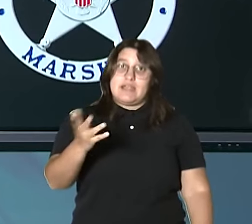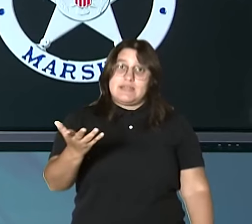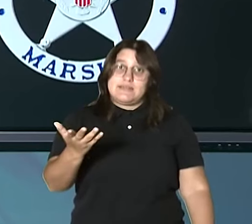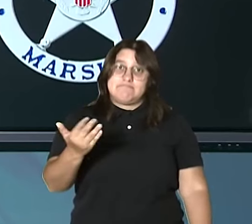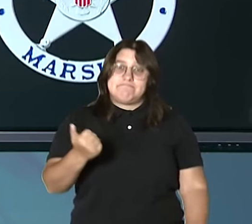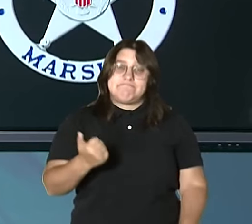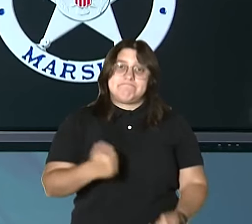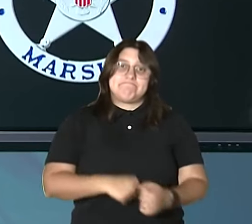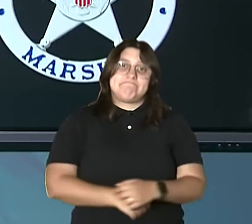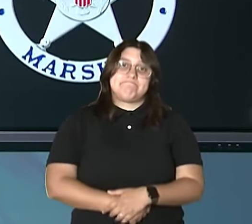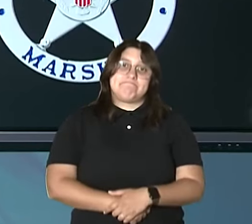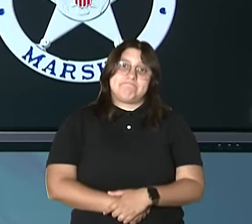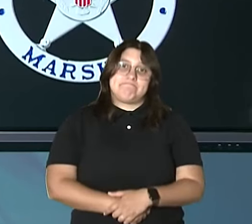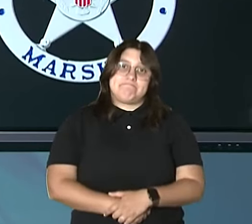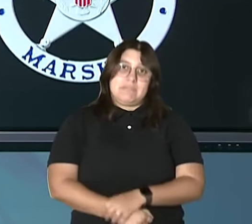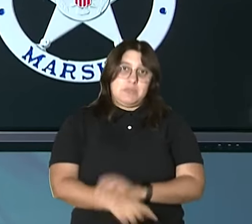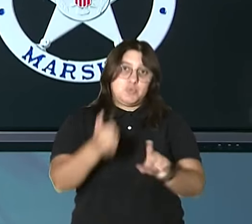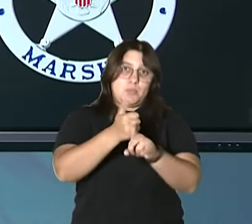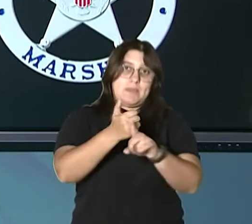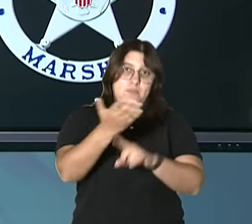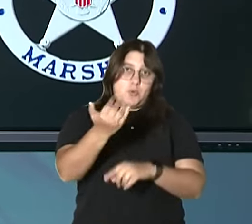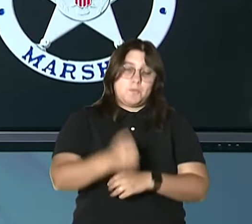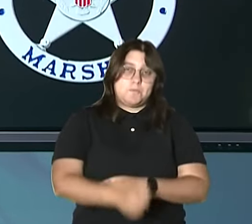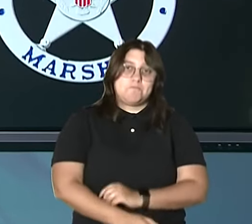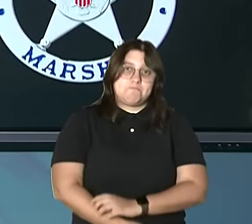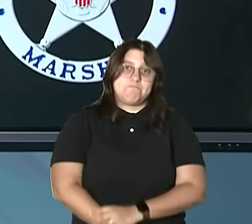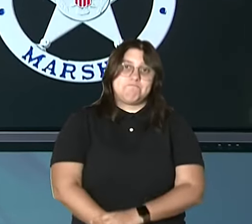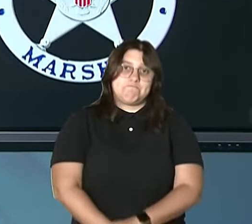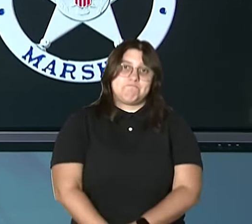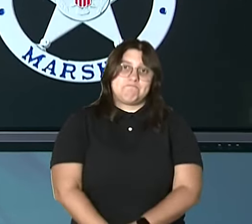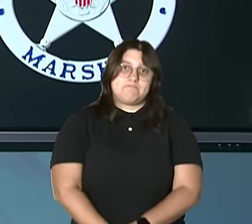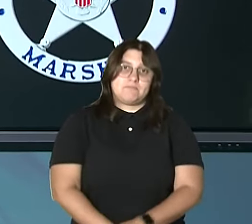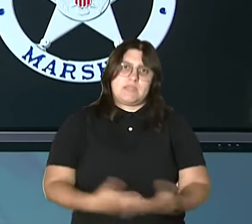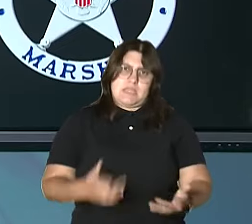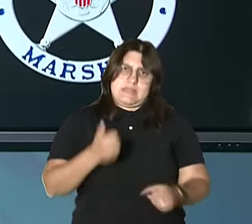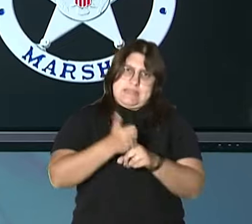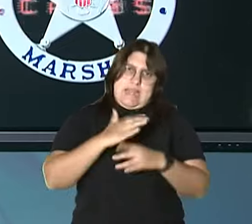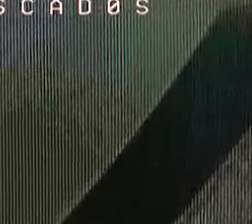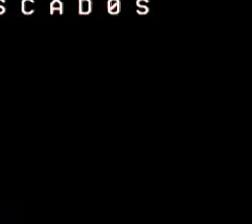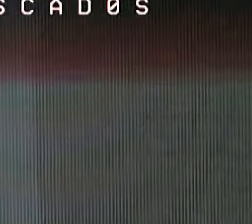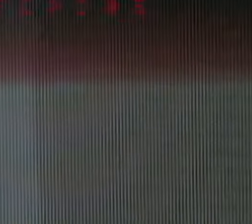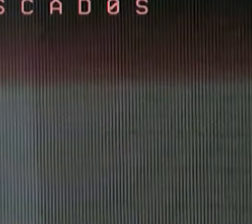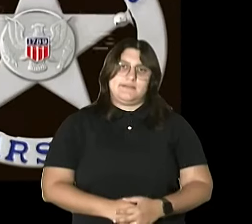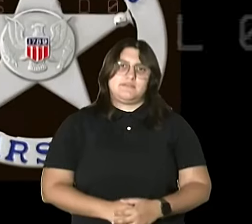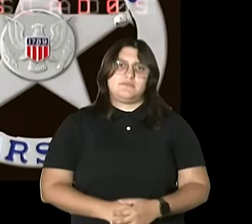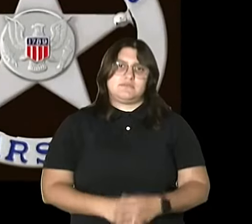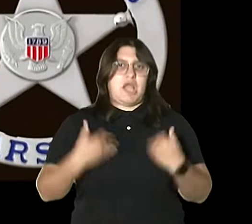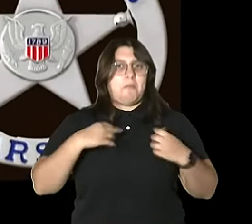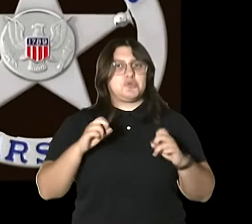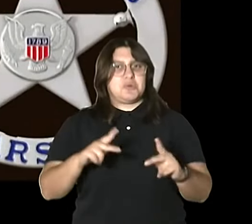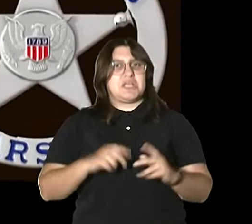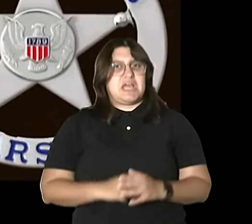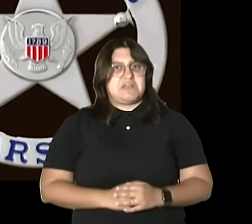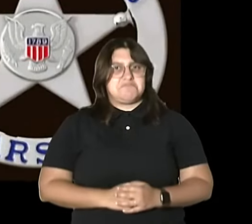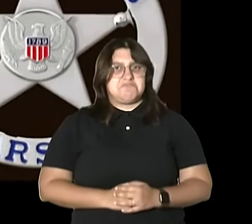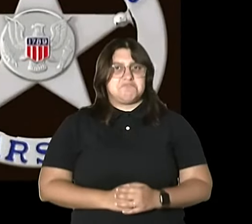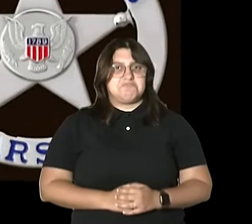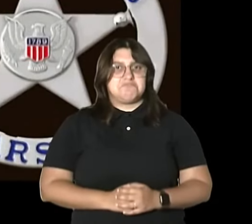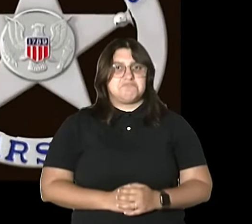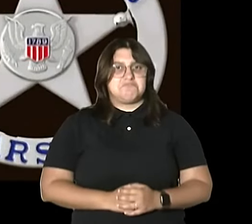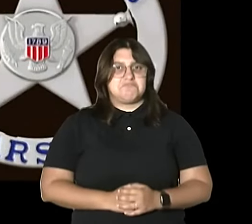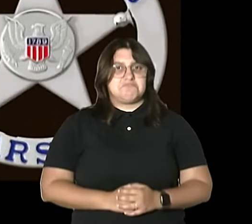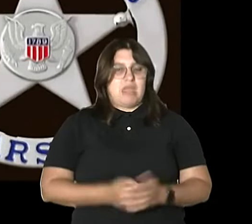Frank tú mismo J Frank chico Entrégate tienes esa oportunidad J Frank